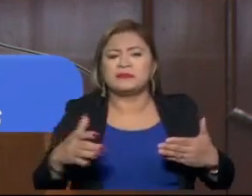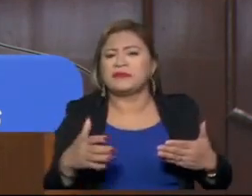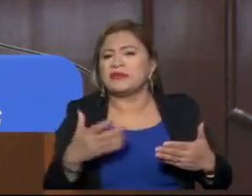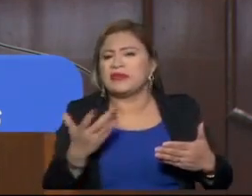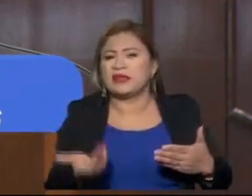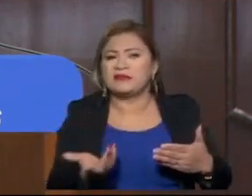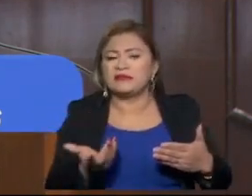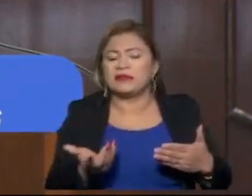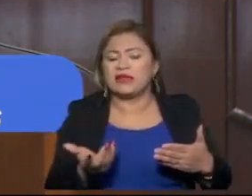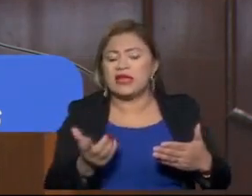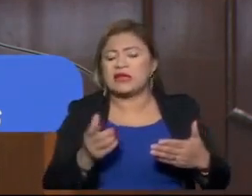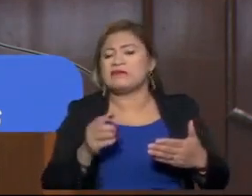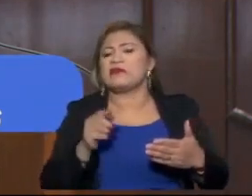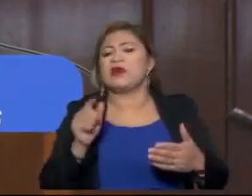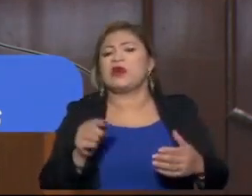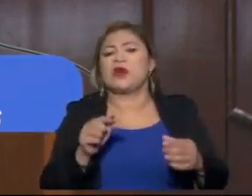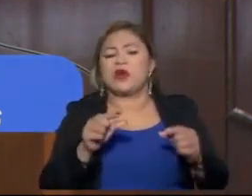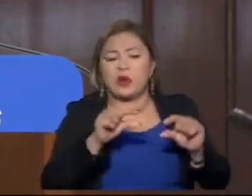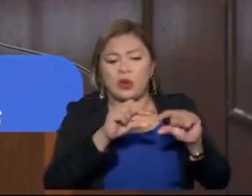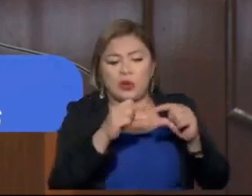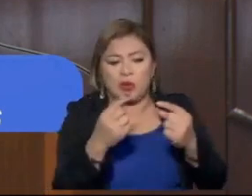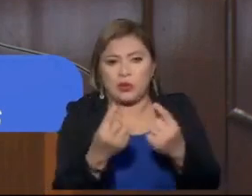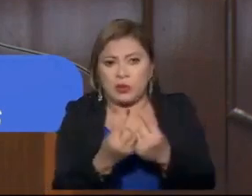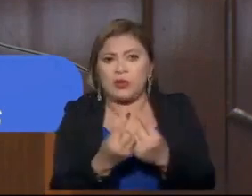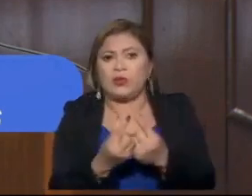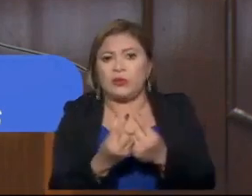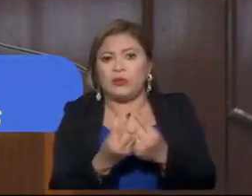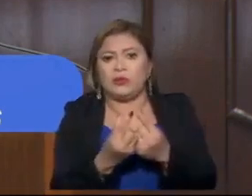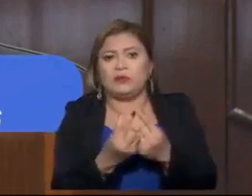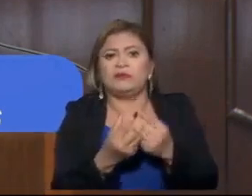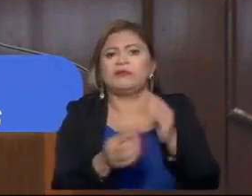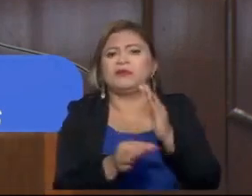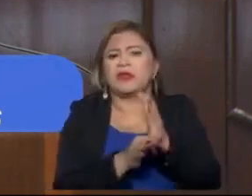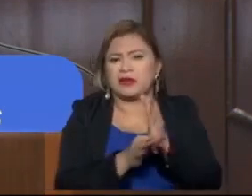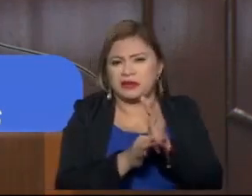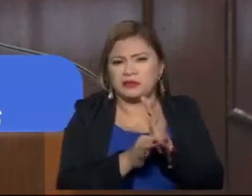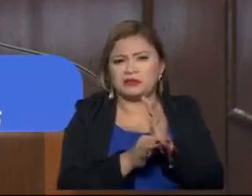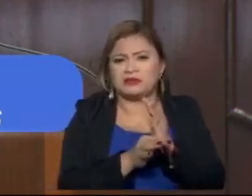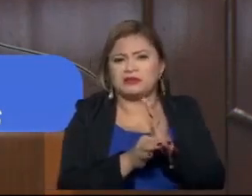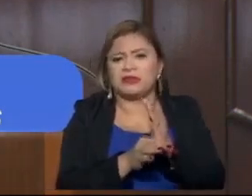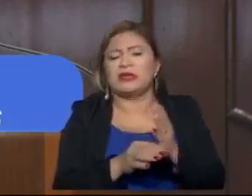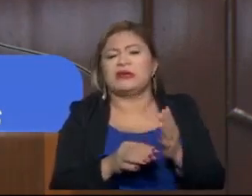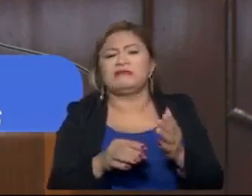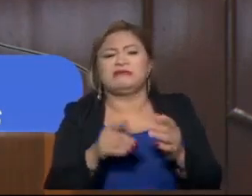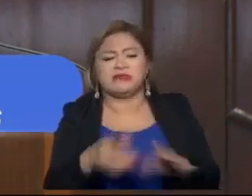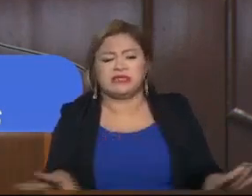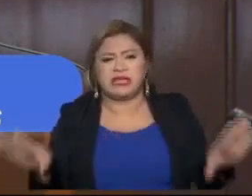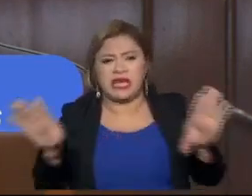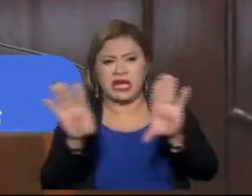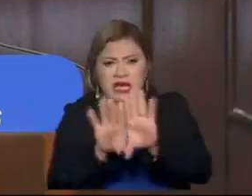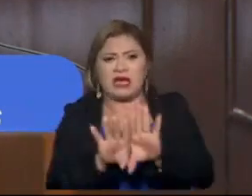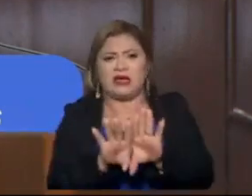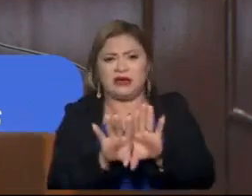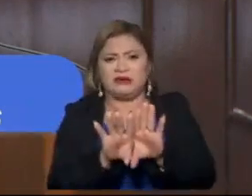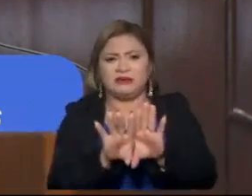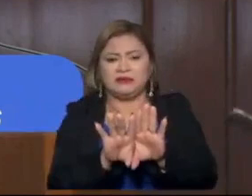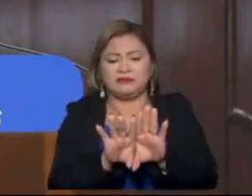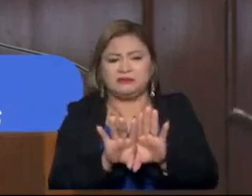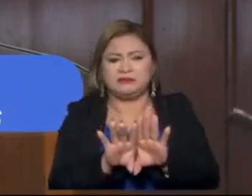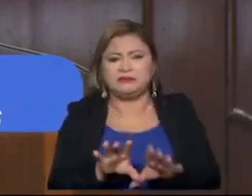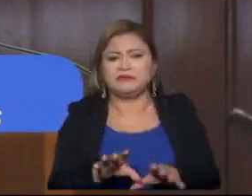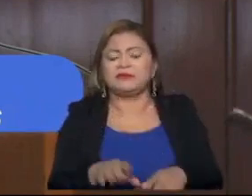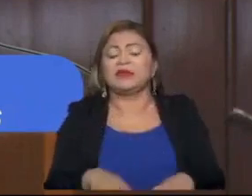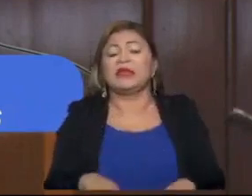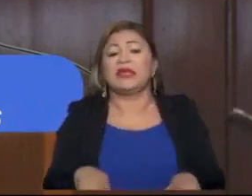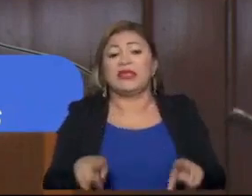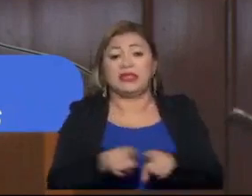incluirá la conformación del grupo técnico para la elaboración del plan de cierre final. La